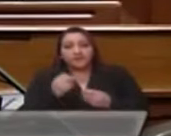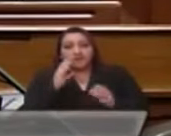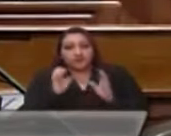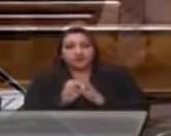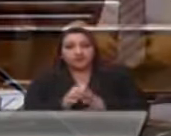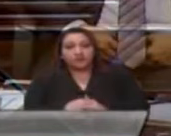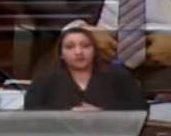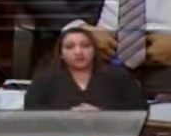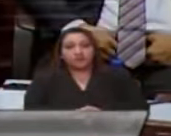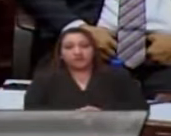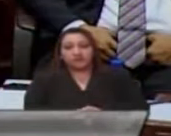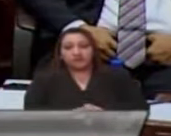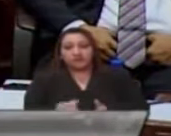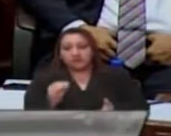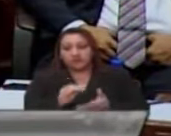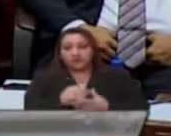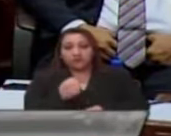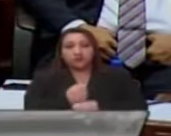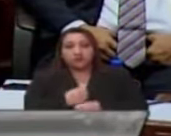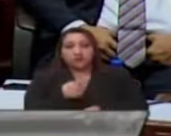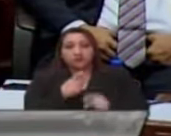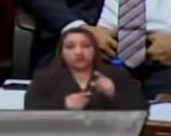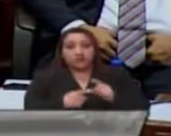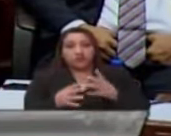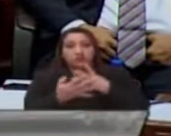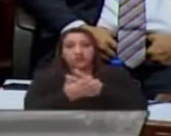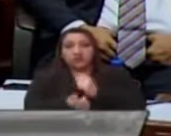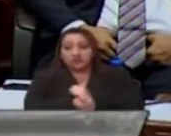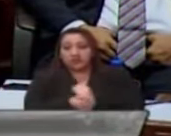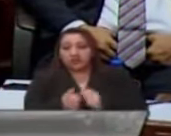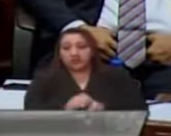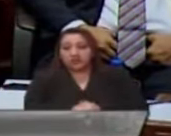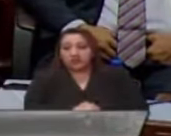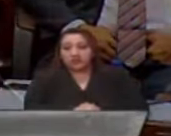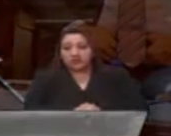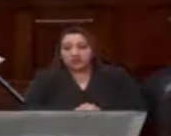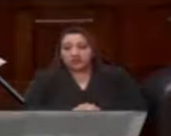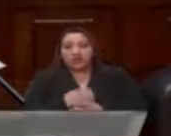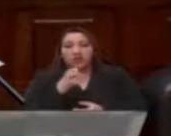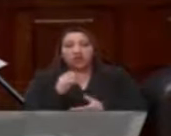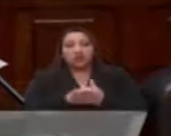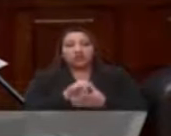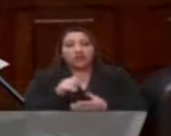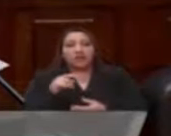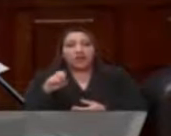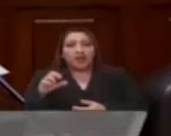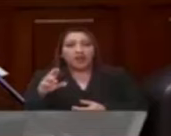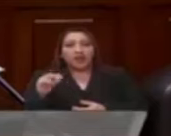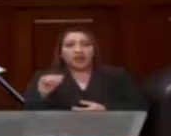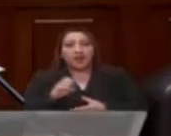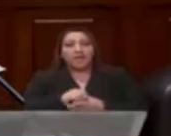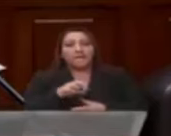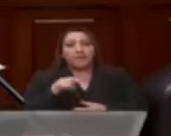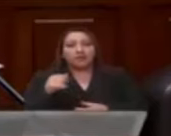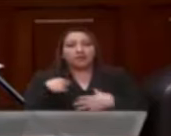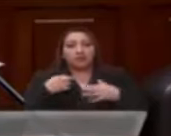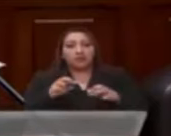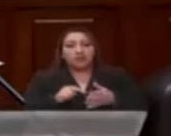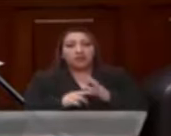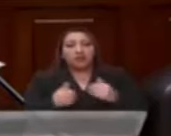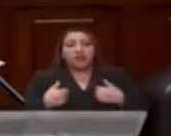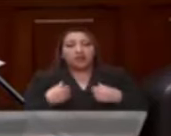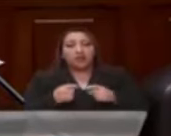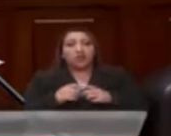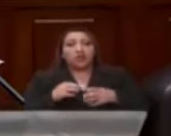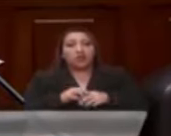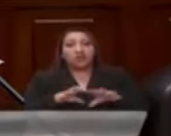por ejemplo, poner en funcionamiento el establecimiento penitenciario de Cochamarca, en Pasco, lo que nos permitirá contar